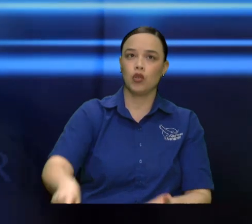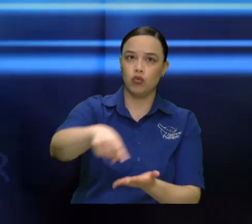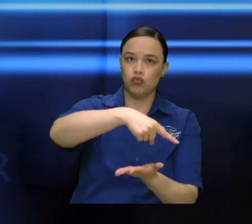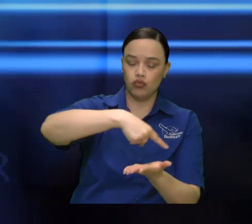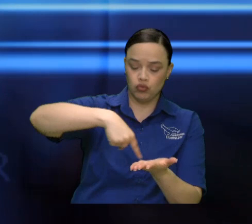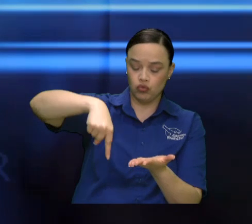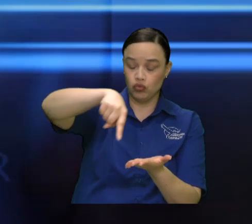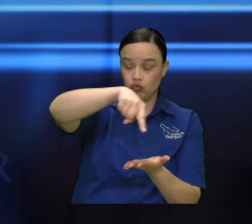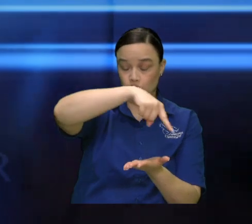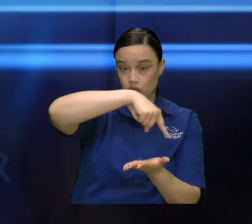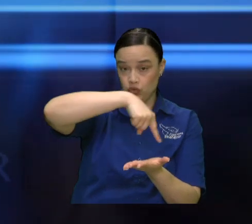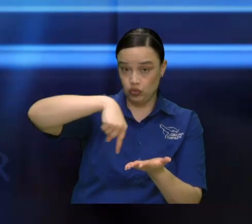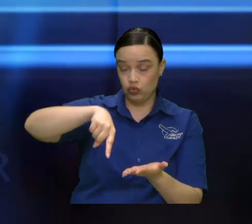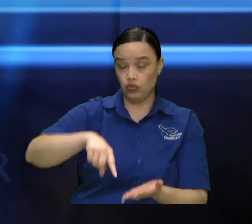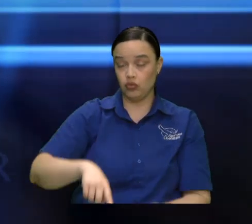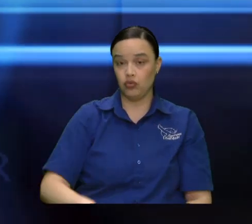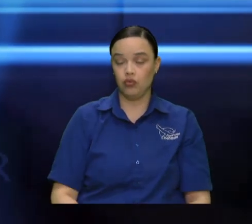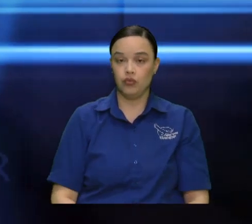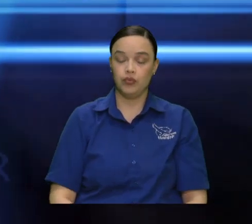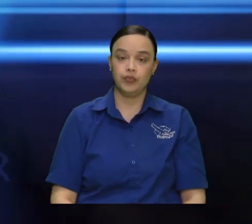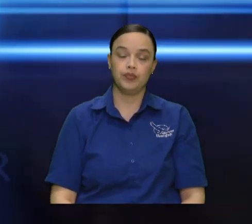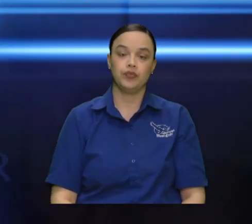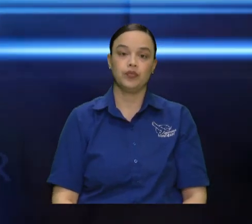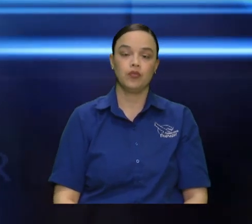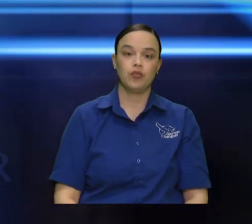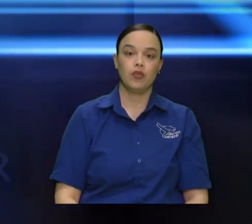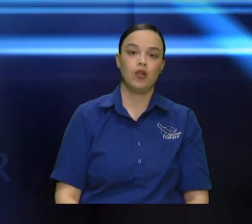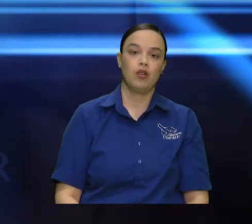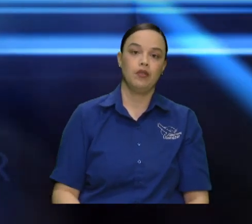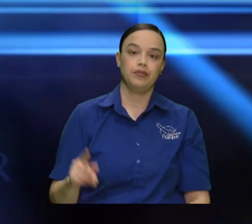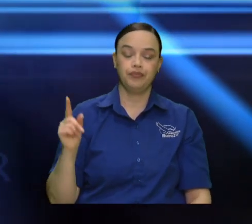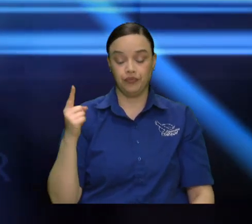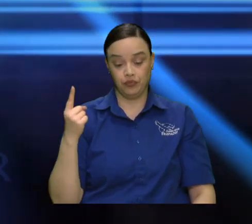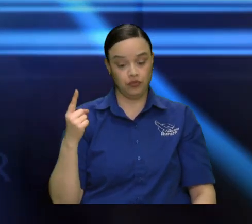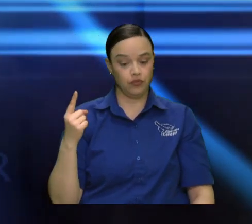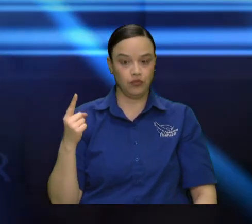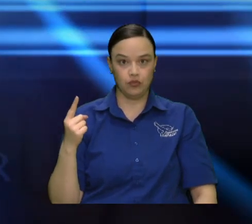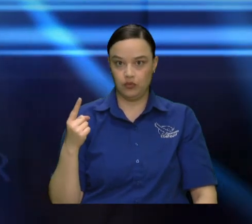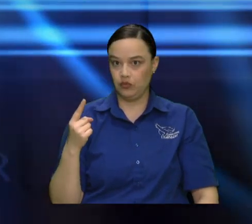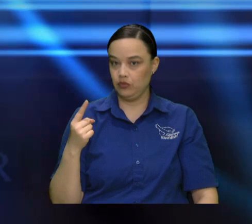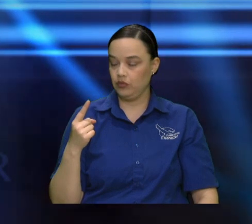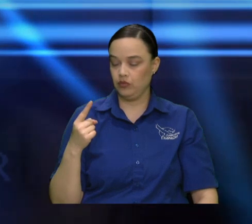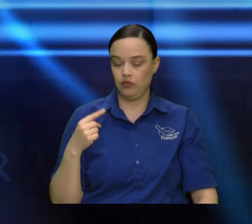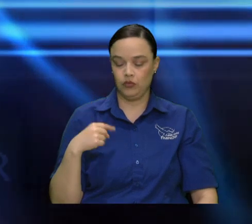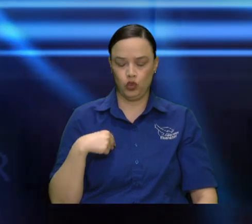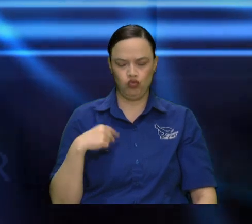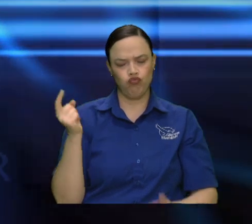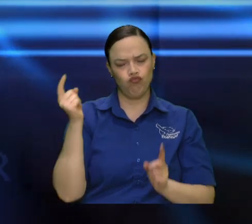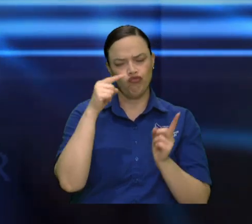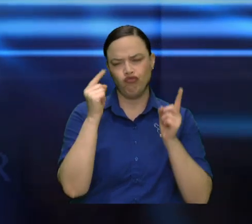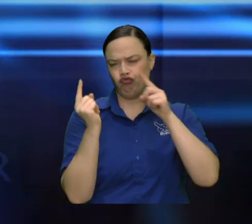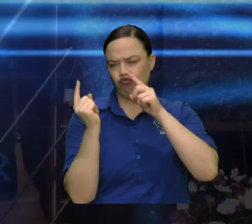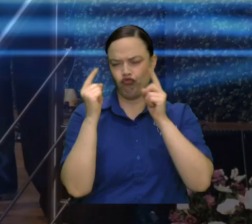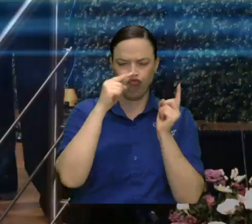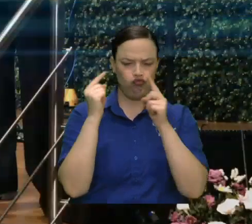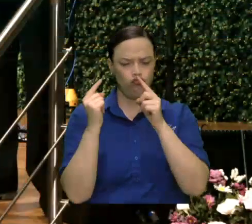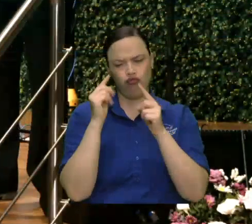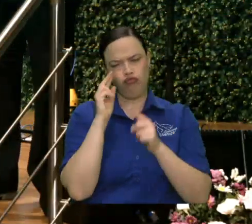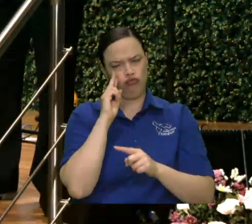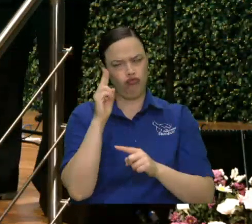hermano yo lo único que puedo a lo único que puedo relacionar esto es ver al